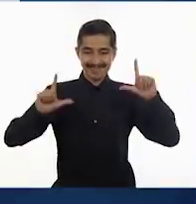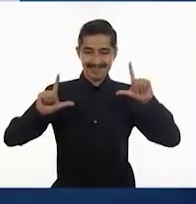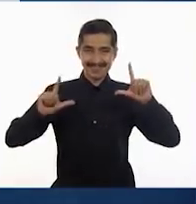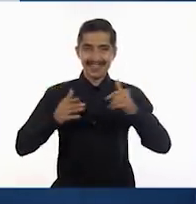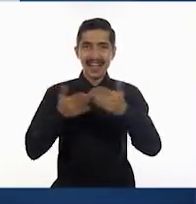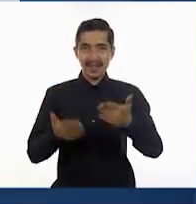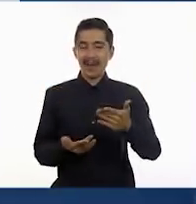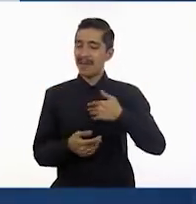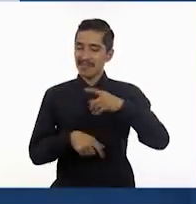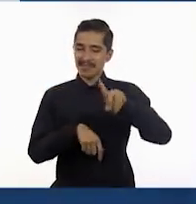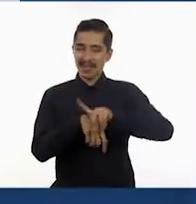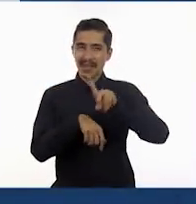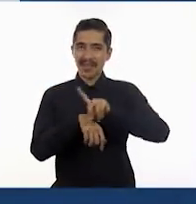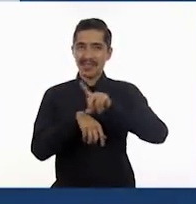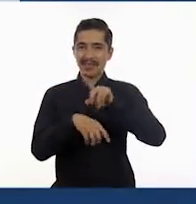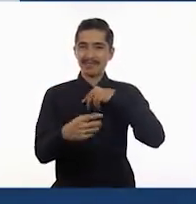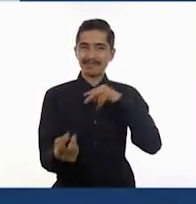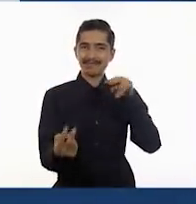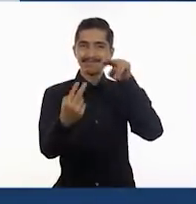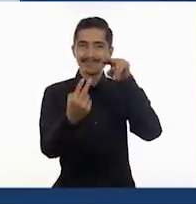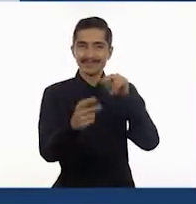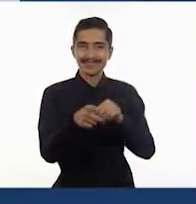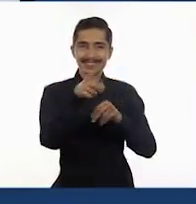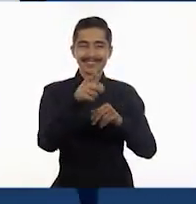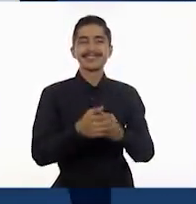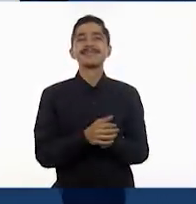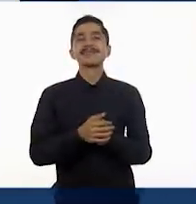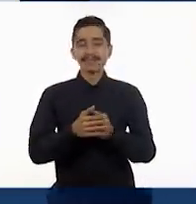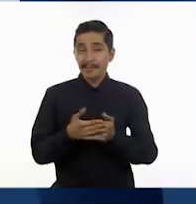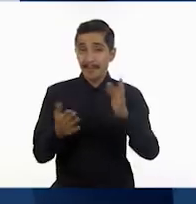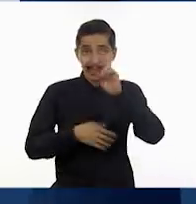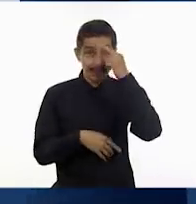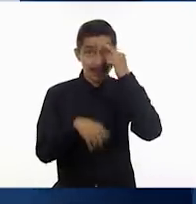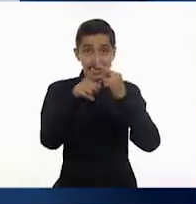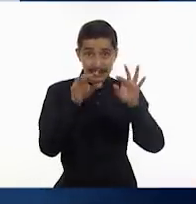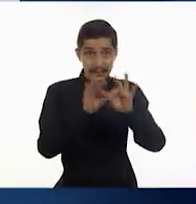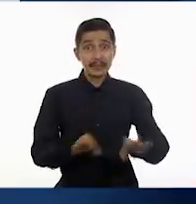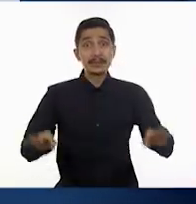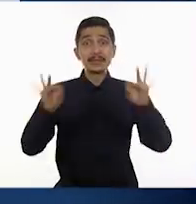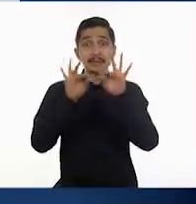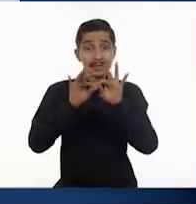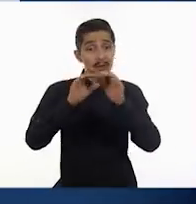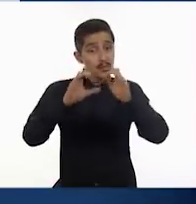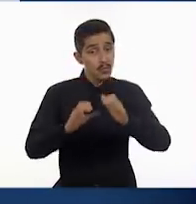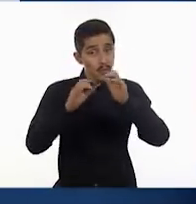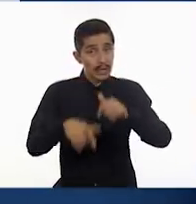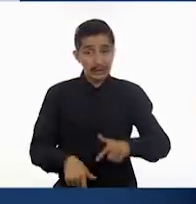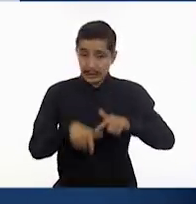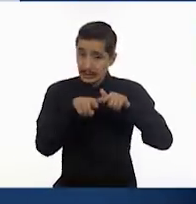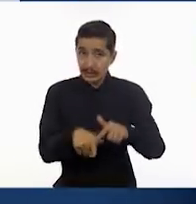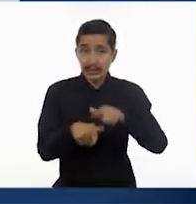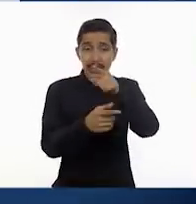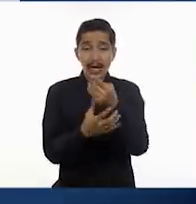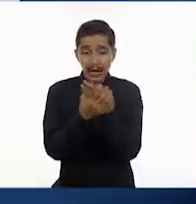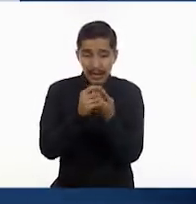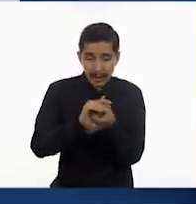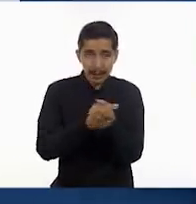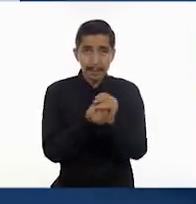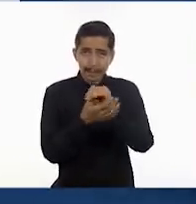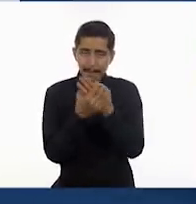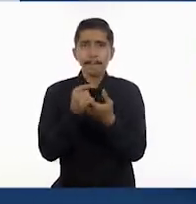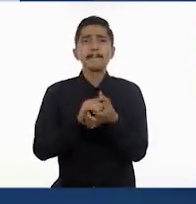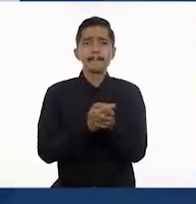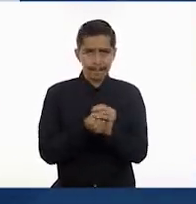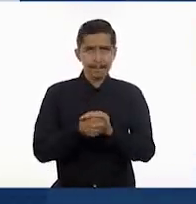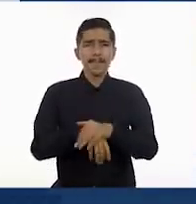ver todos los días. Recuerden que es importante seguir cuidándonos, lavándonos las manos por